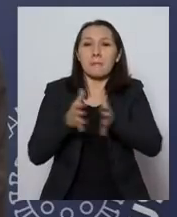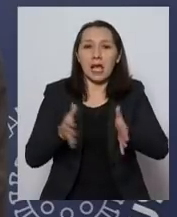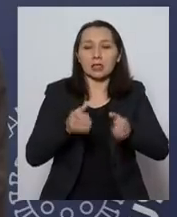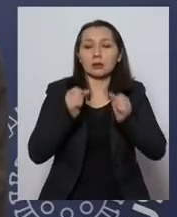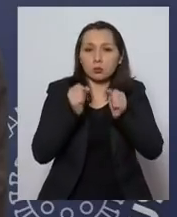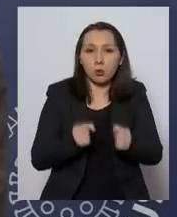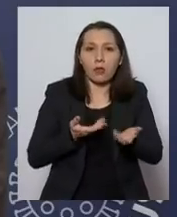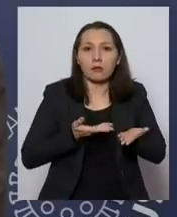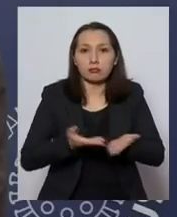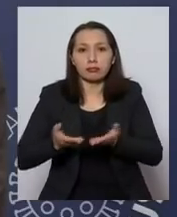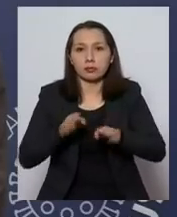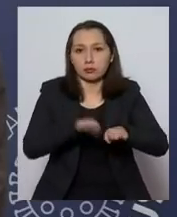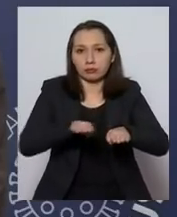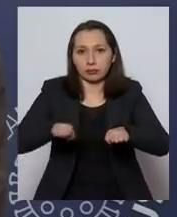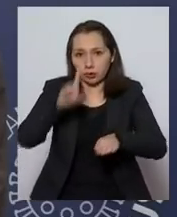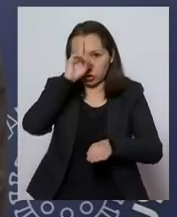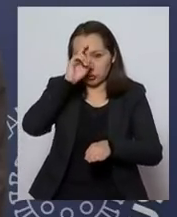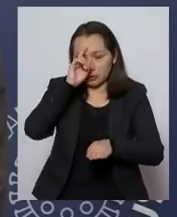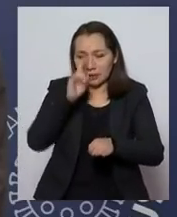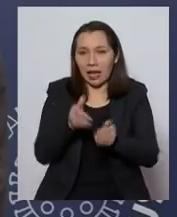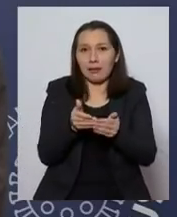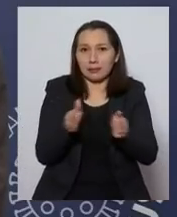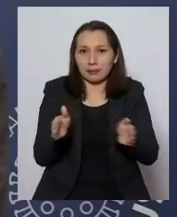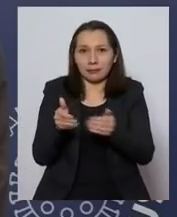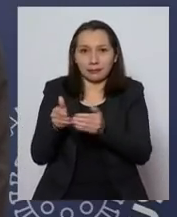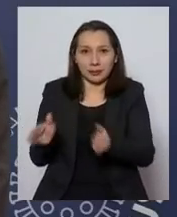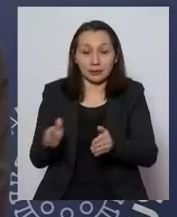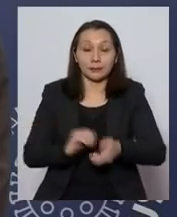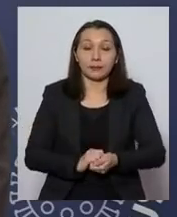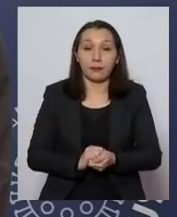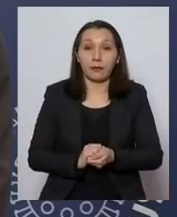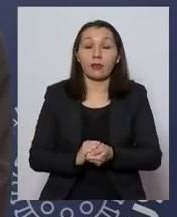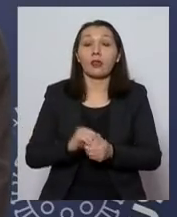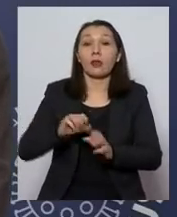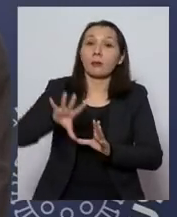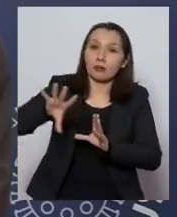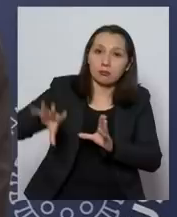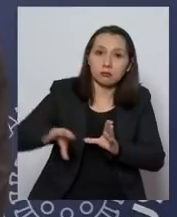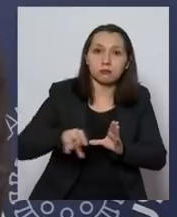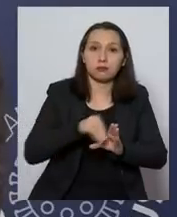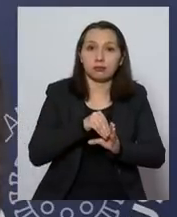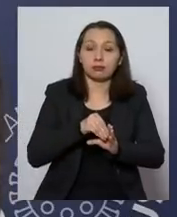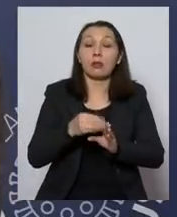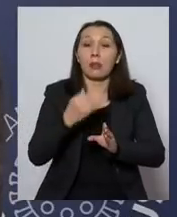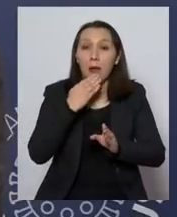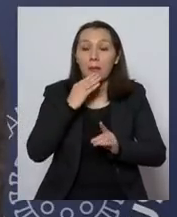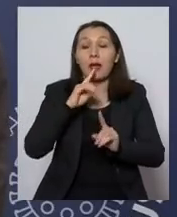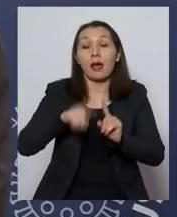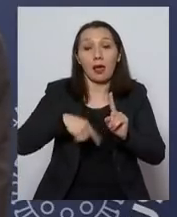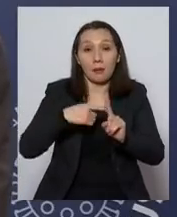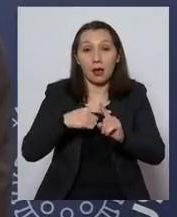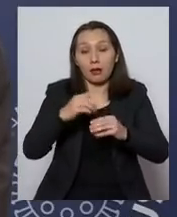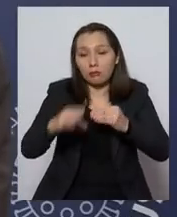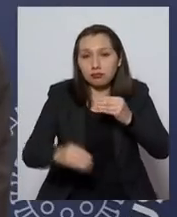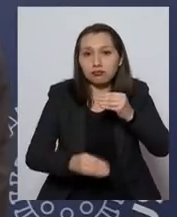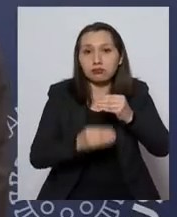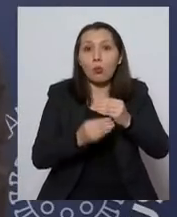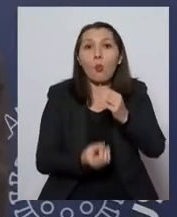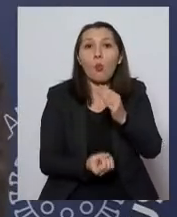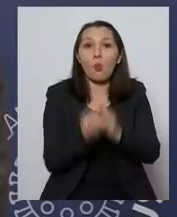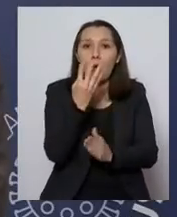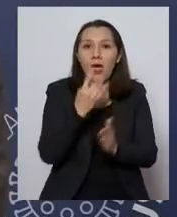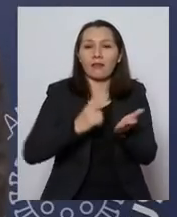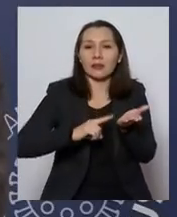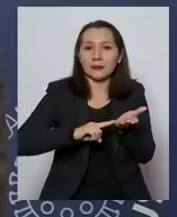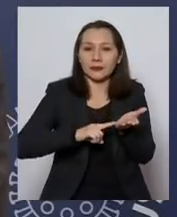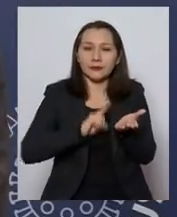la capacidad hospitalaria. Estamos incorporando adicionalmente una nueva